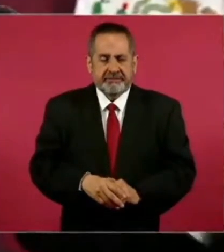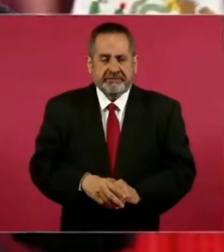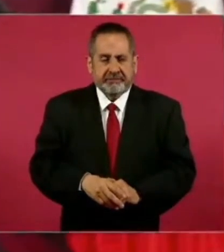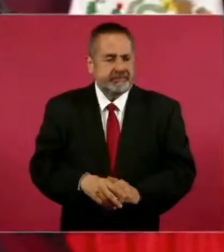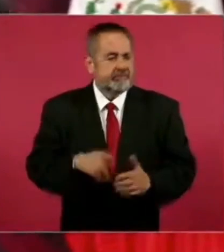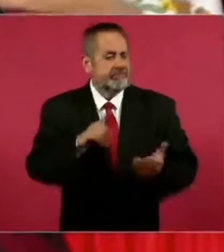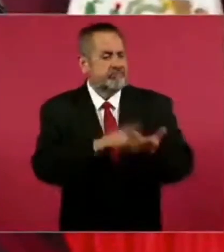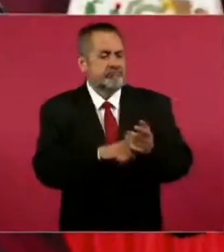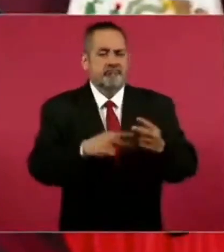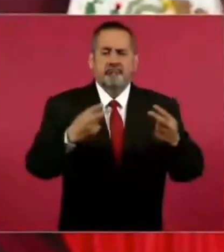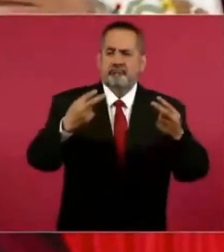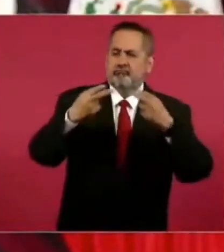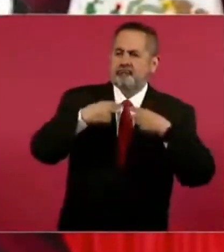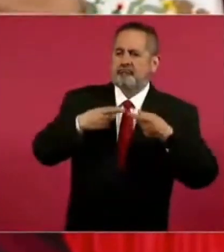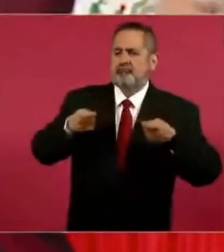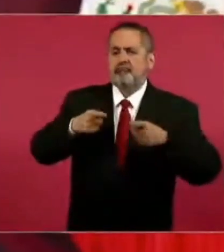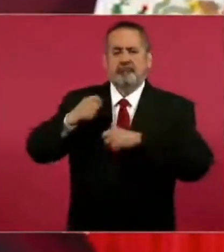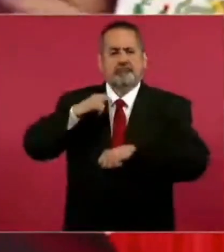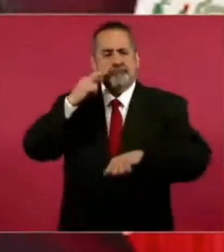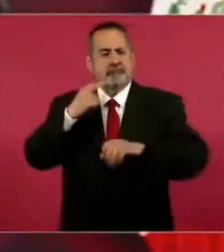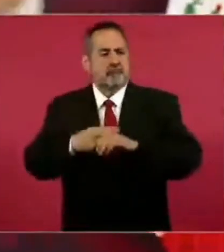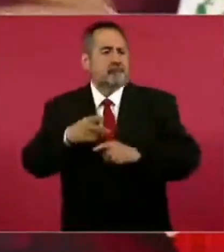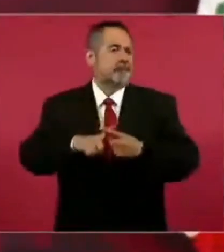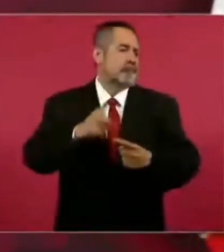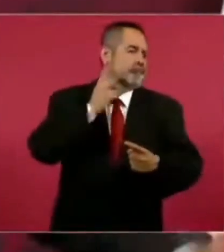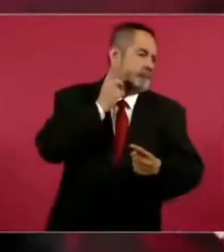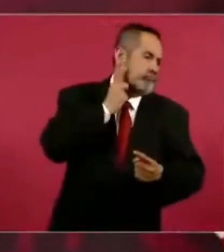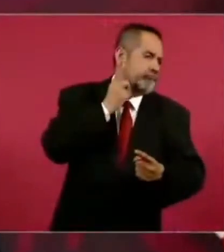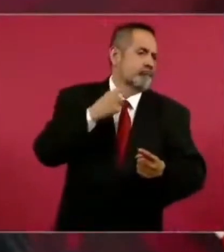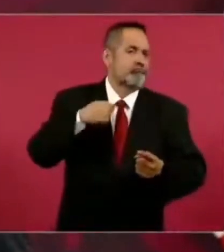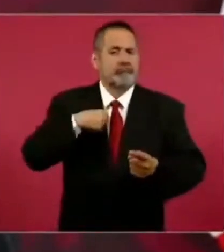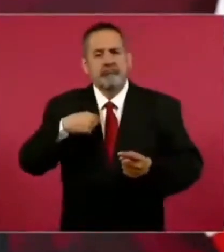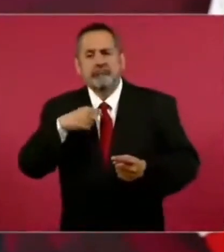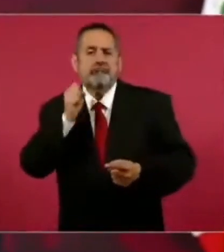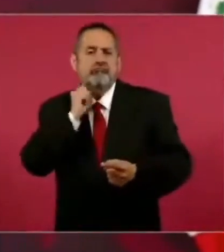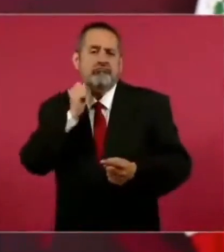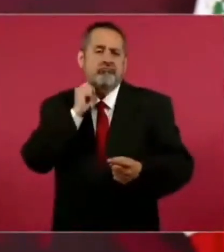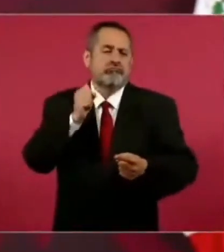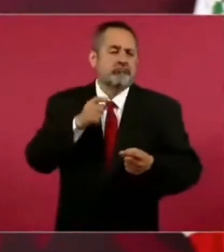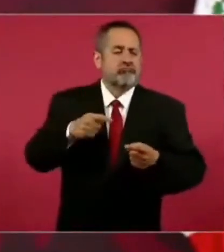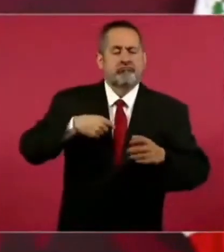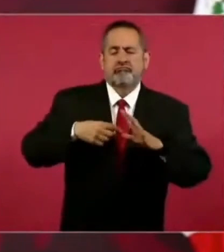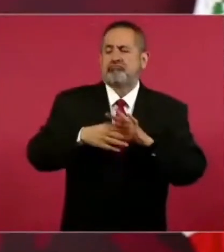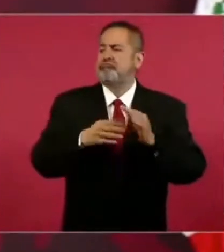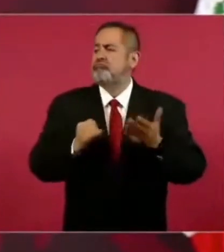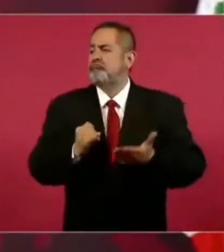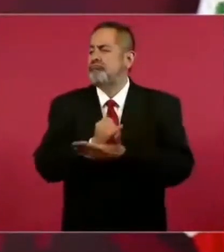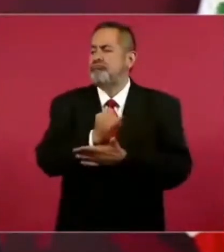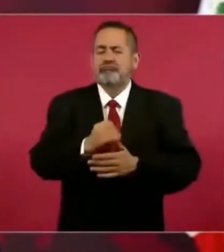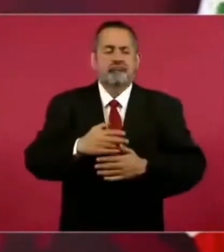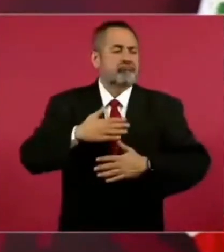poderes, se puede hablar de que los diputados, los senadores son